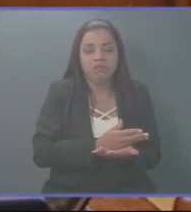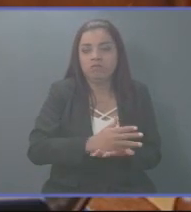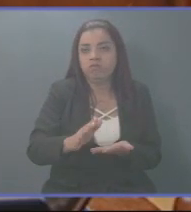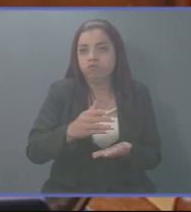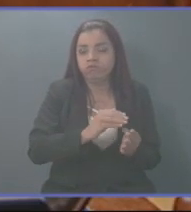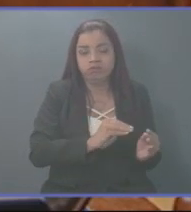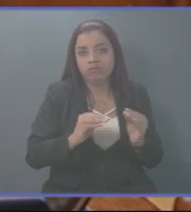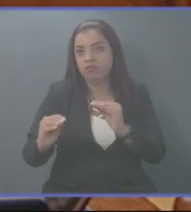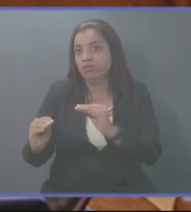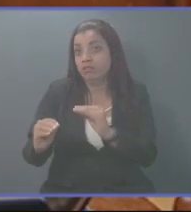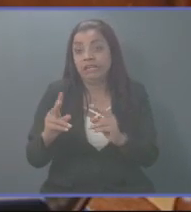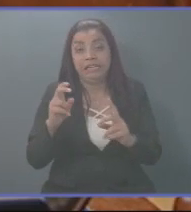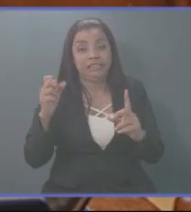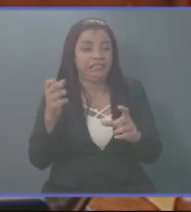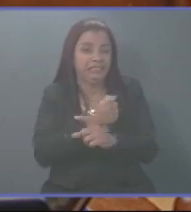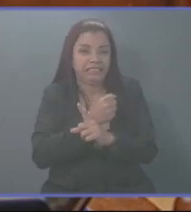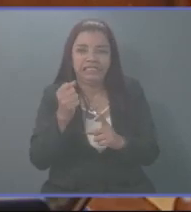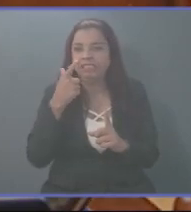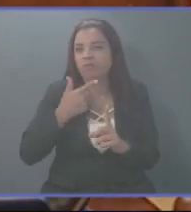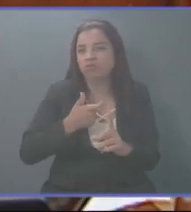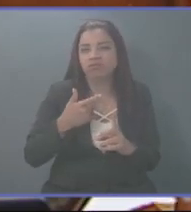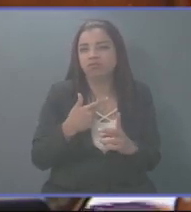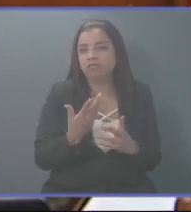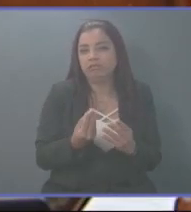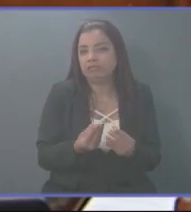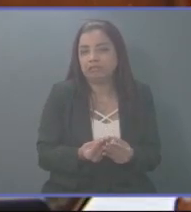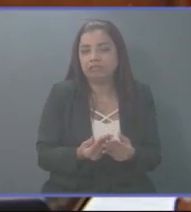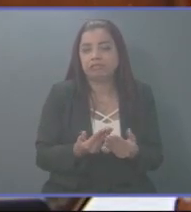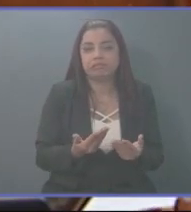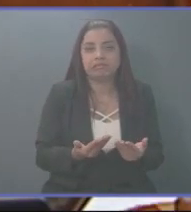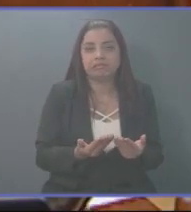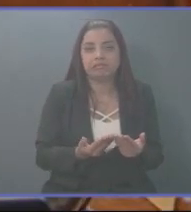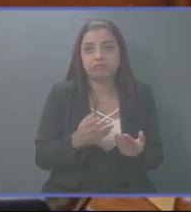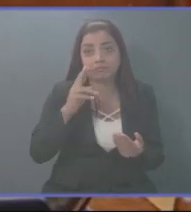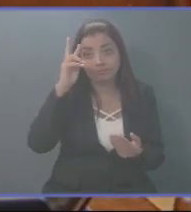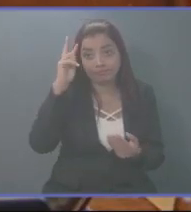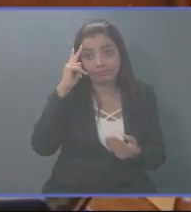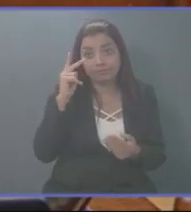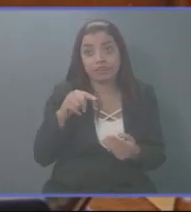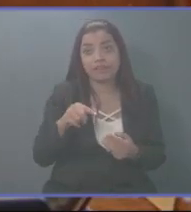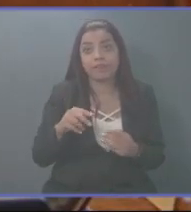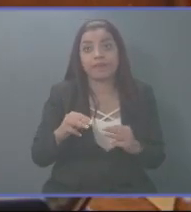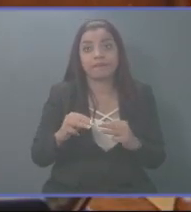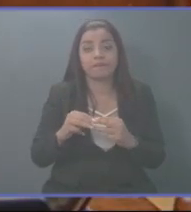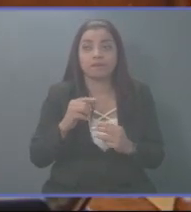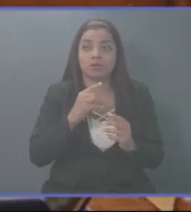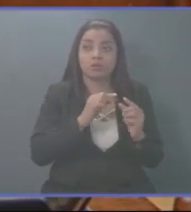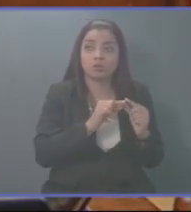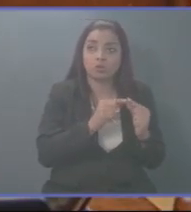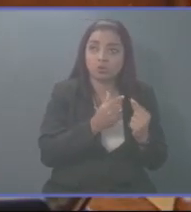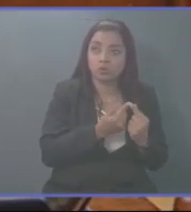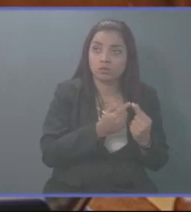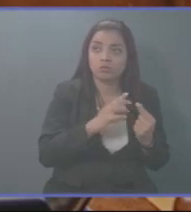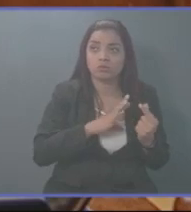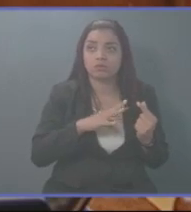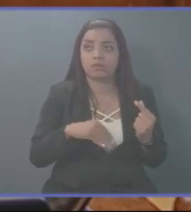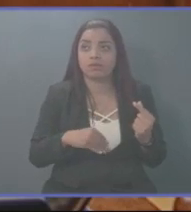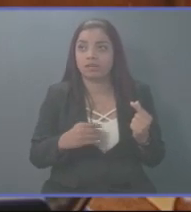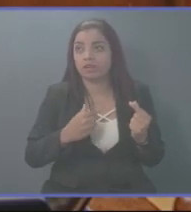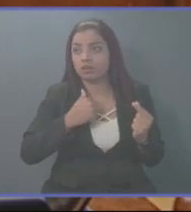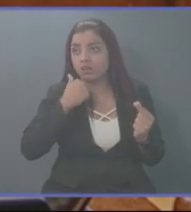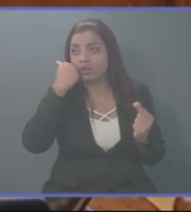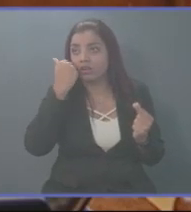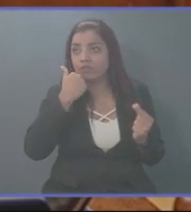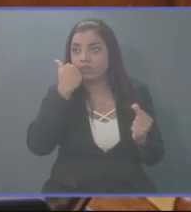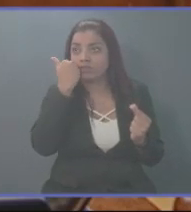por violencia dentro de este estudio indica que se trata de grupos familiares jóvenes